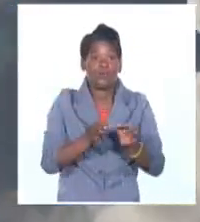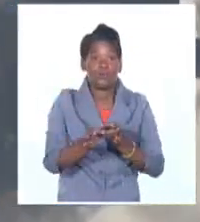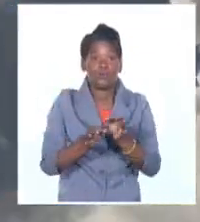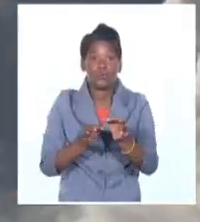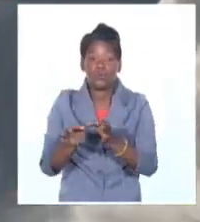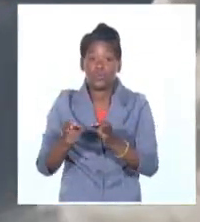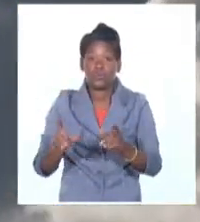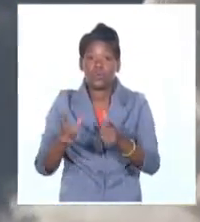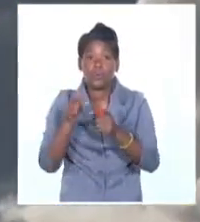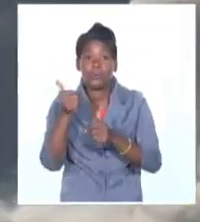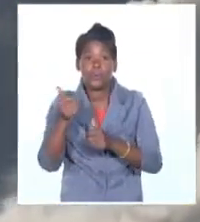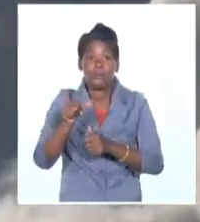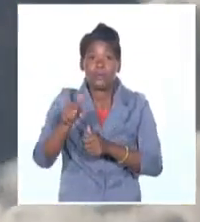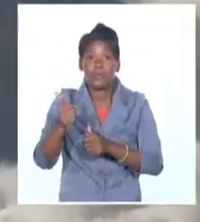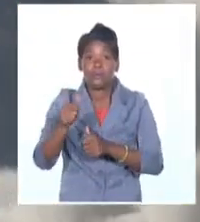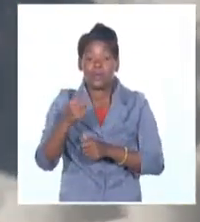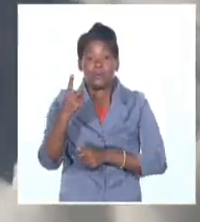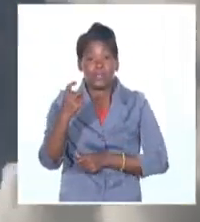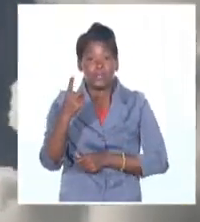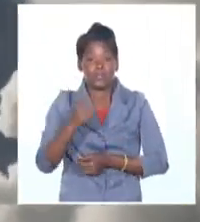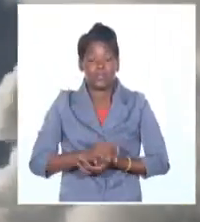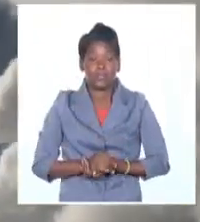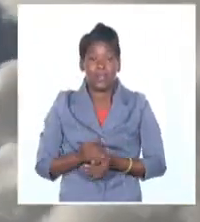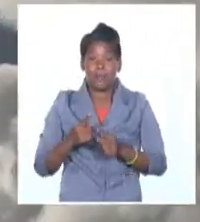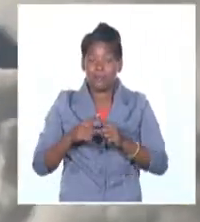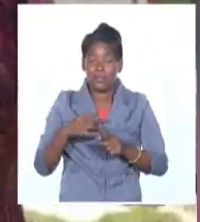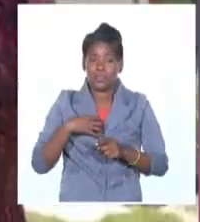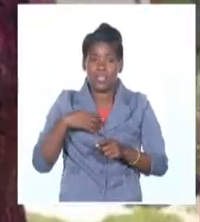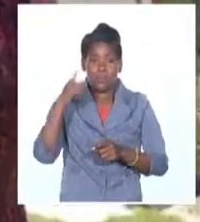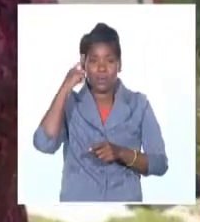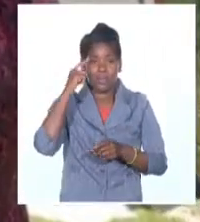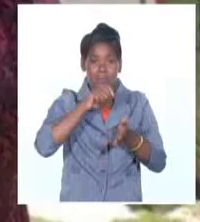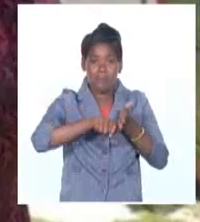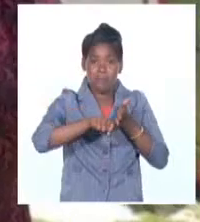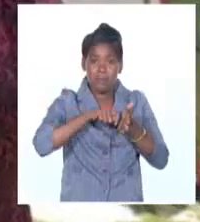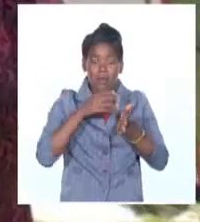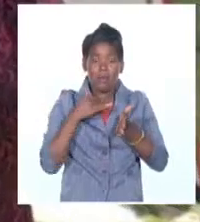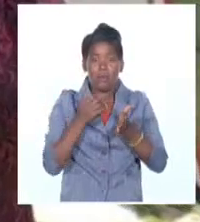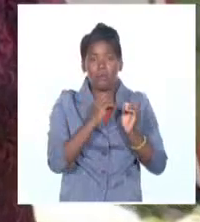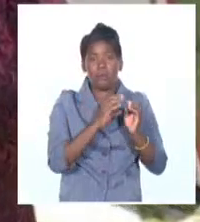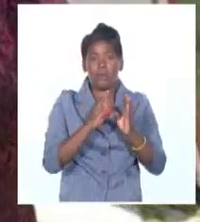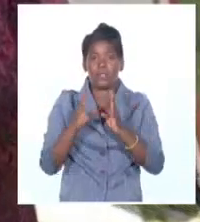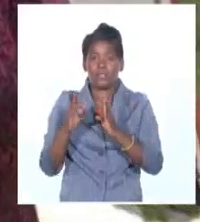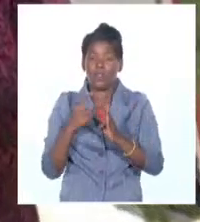De forma coordinada, estructuras gubernamentales a todos los niveles trabajan para...